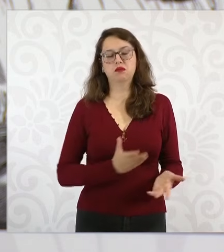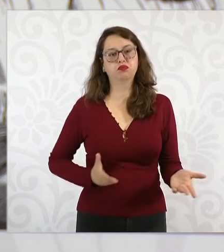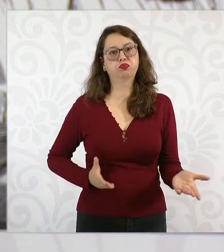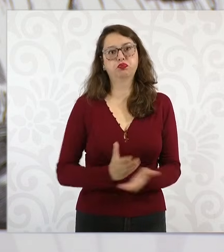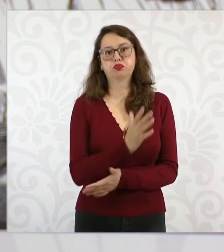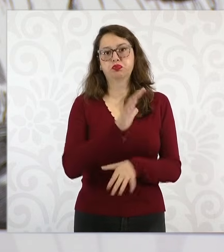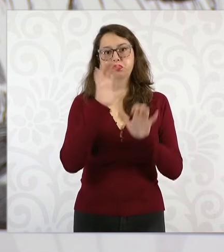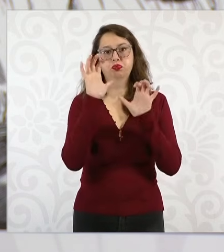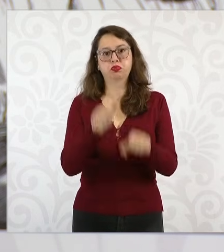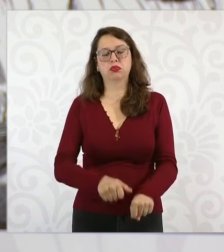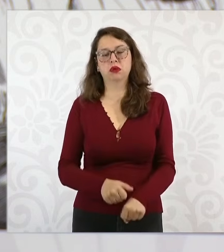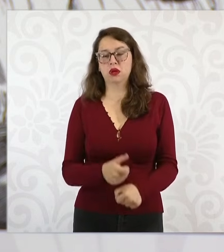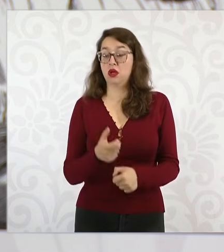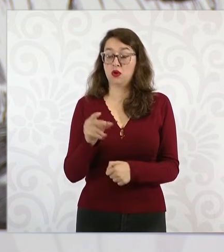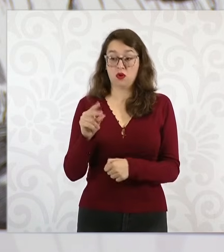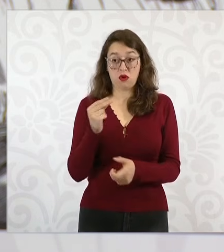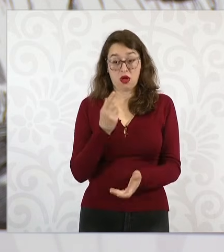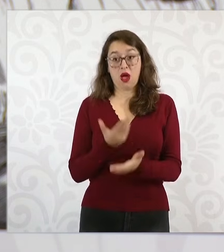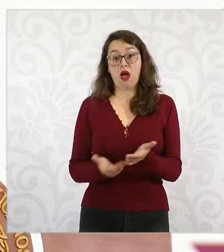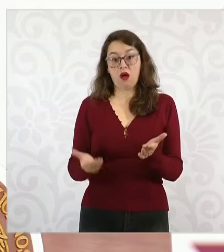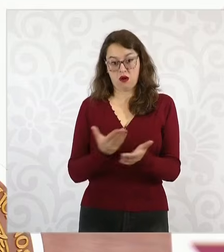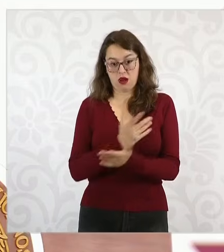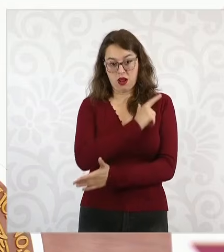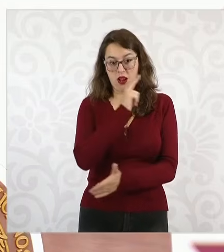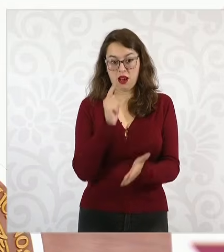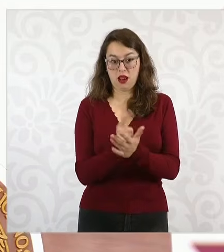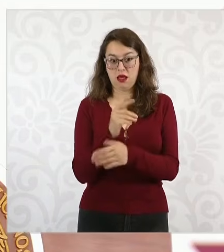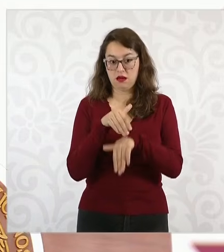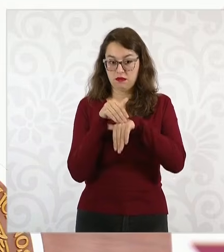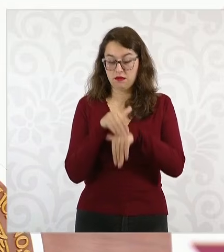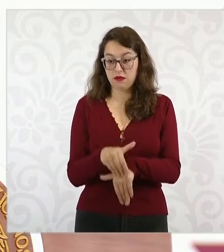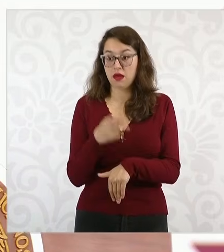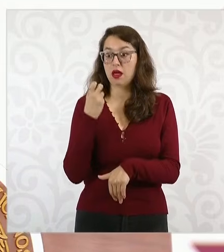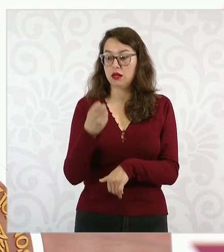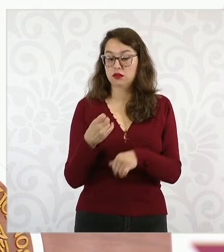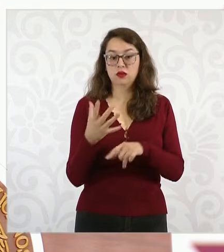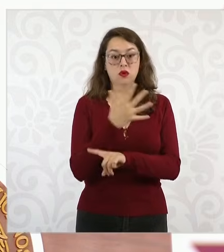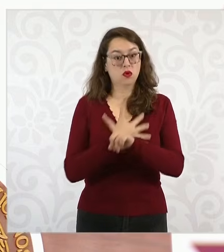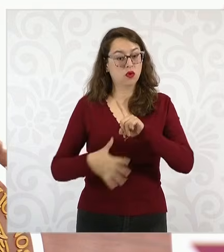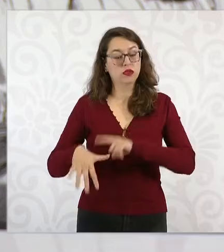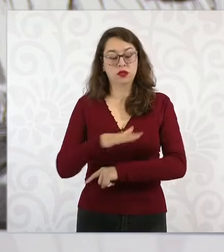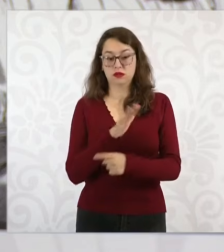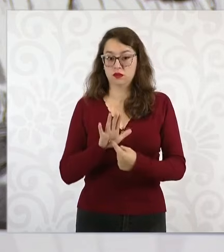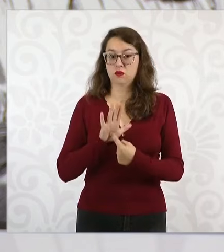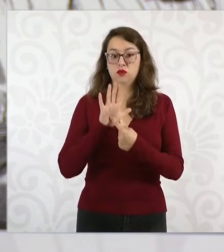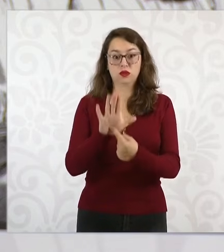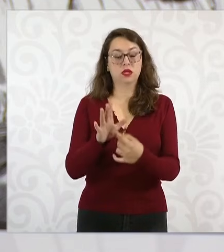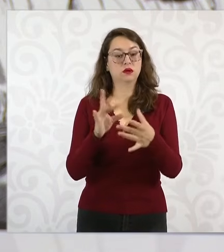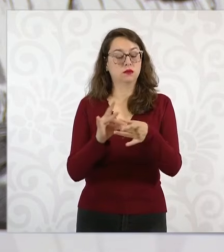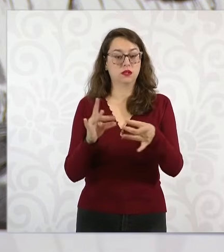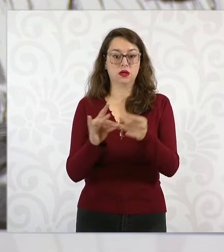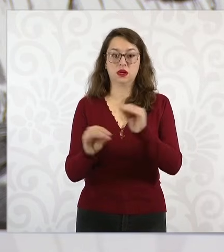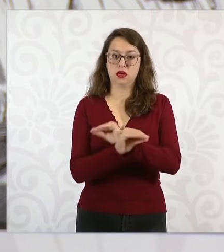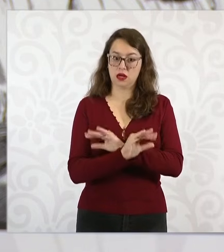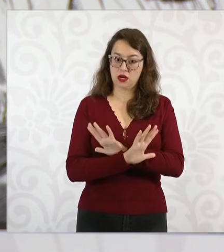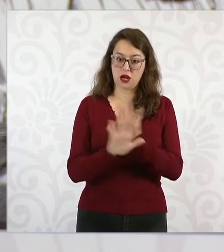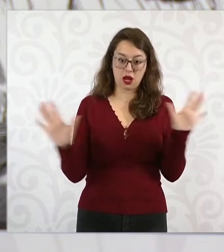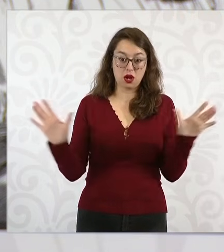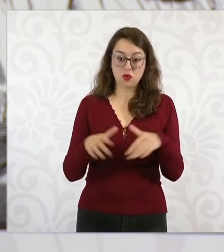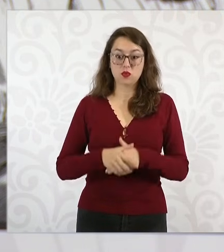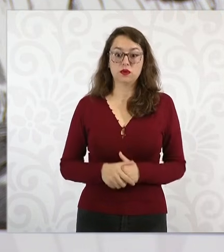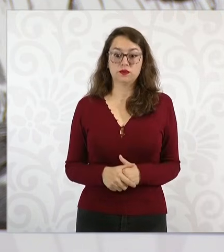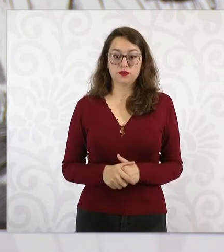ley, pero sí saber cómo ocurrieron las cosas y que nos quede claro a todas y a todos los mexicanos,